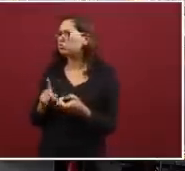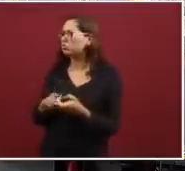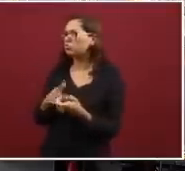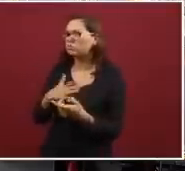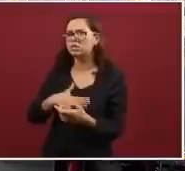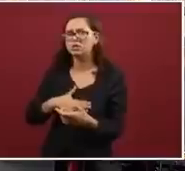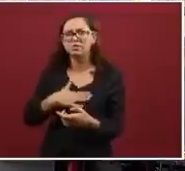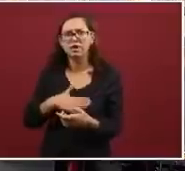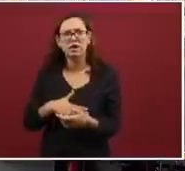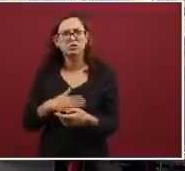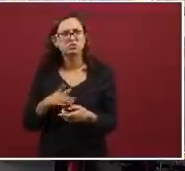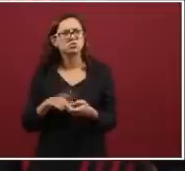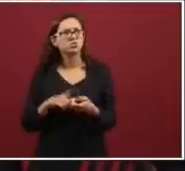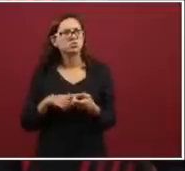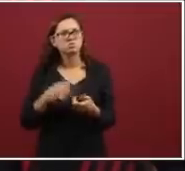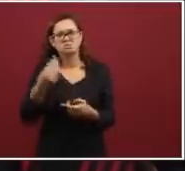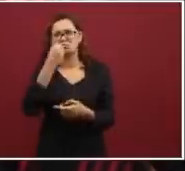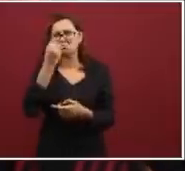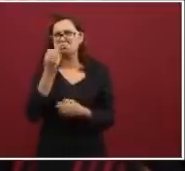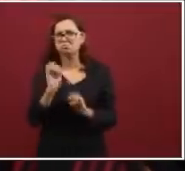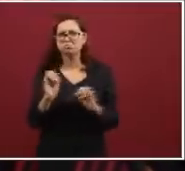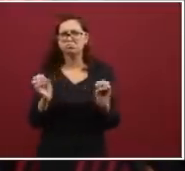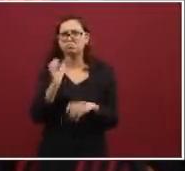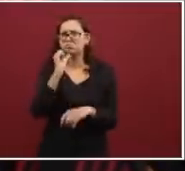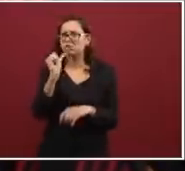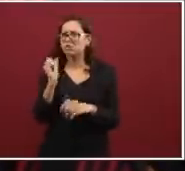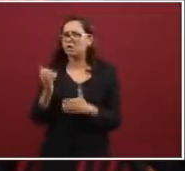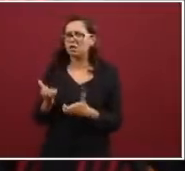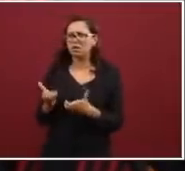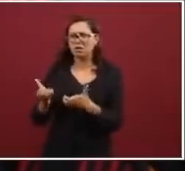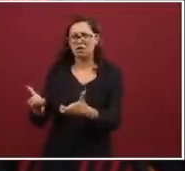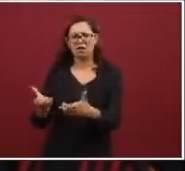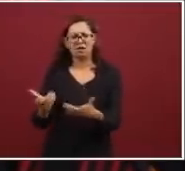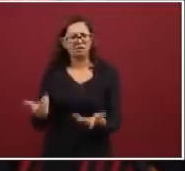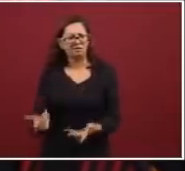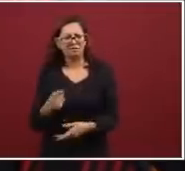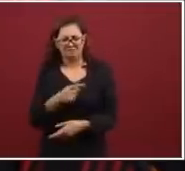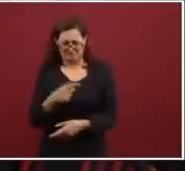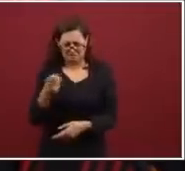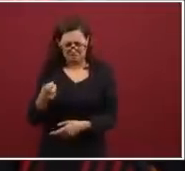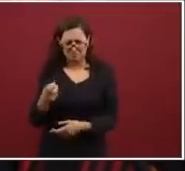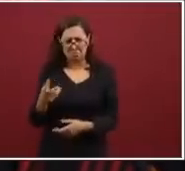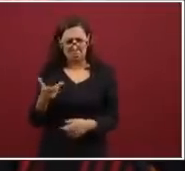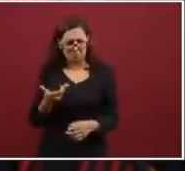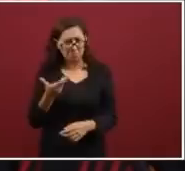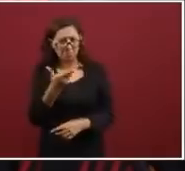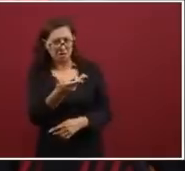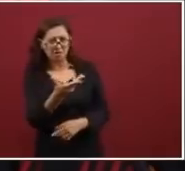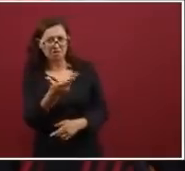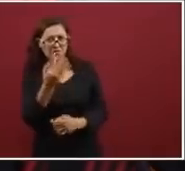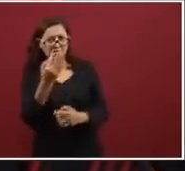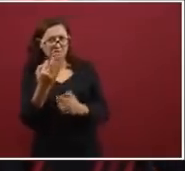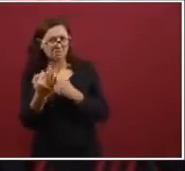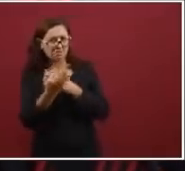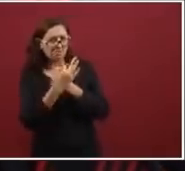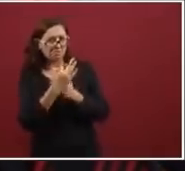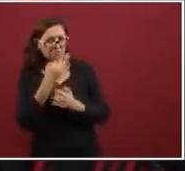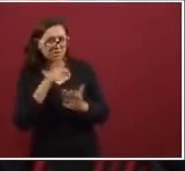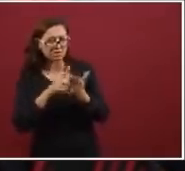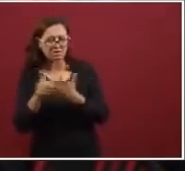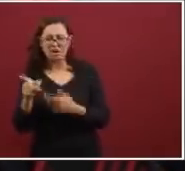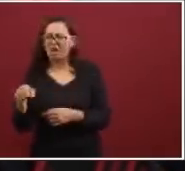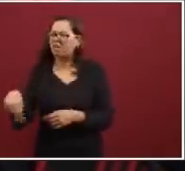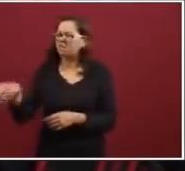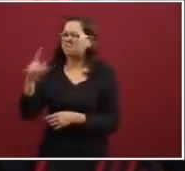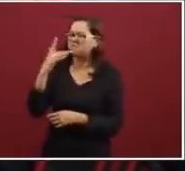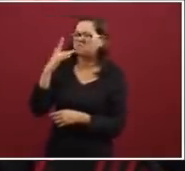hora de comida. Están en la calle. ¿Es una respuesta de un funcionario de nivel y preparado el decir que son fifís cuando uno